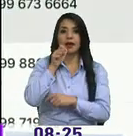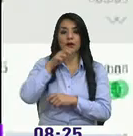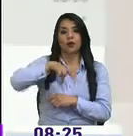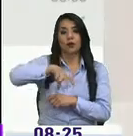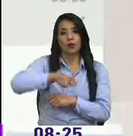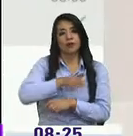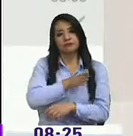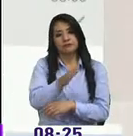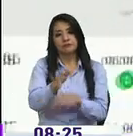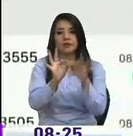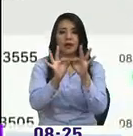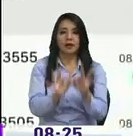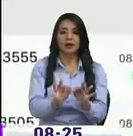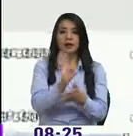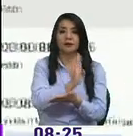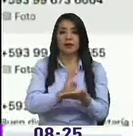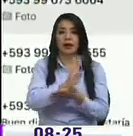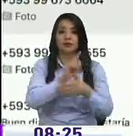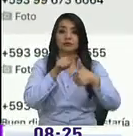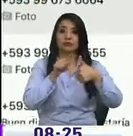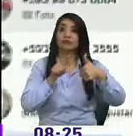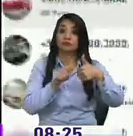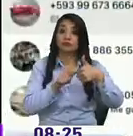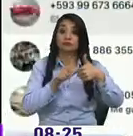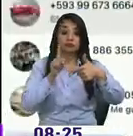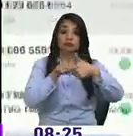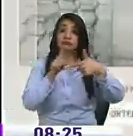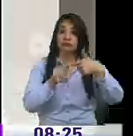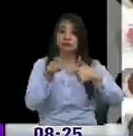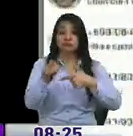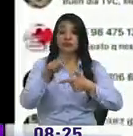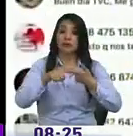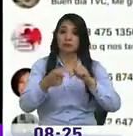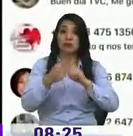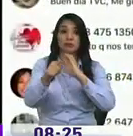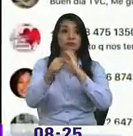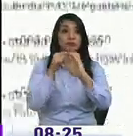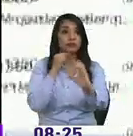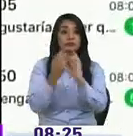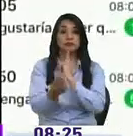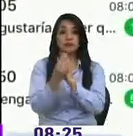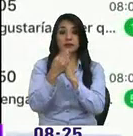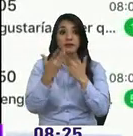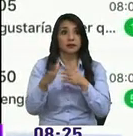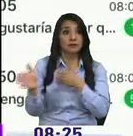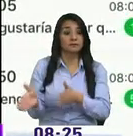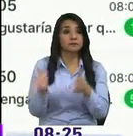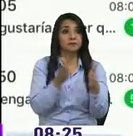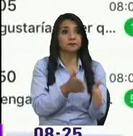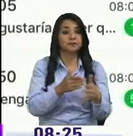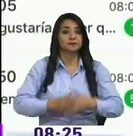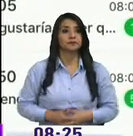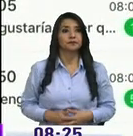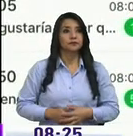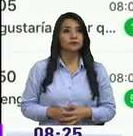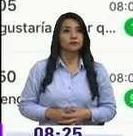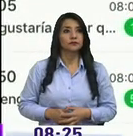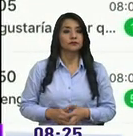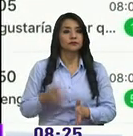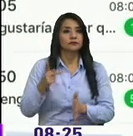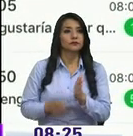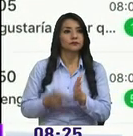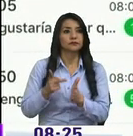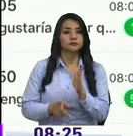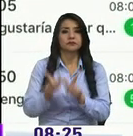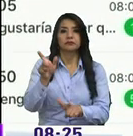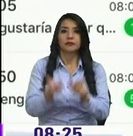a estos barrios. Ya son dos fugas de agua que nos hacen llegar los amigos televidentes. ¿Y qué pasa aquí? Los moradores de